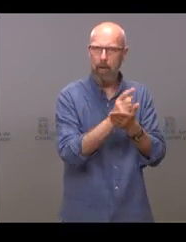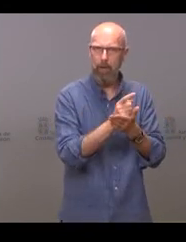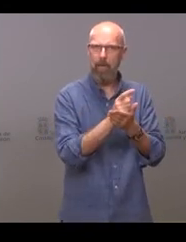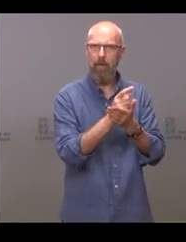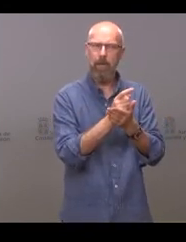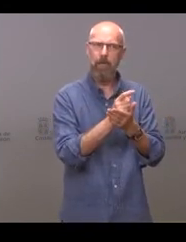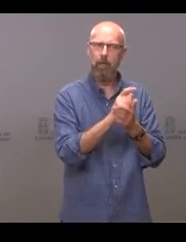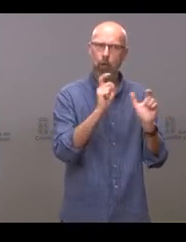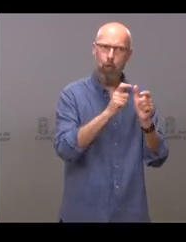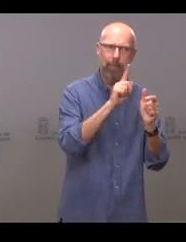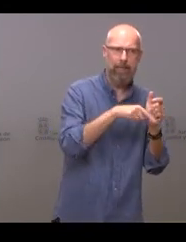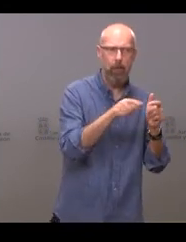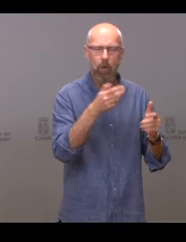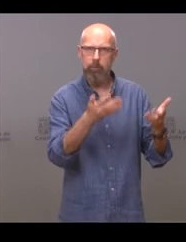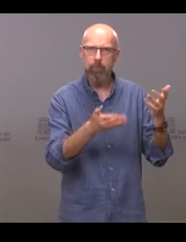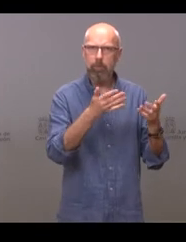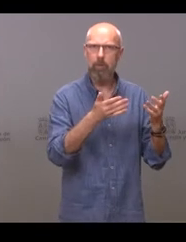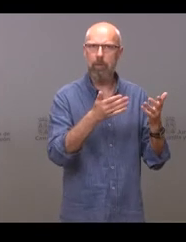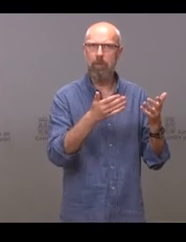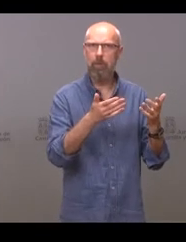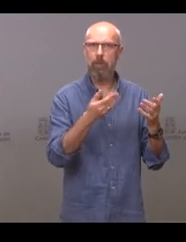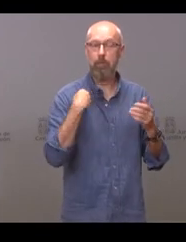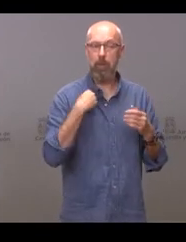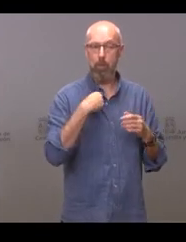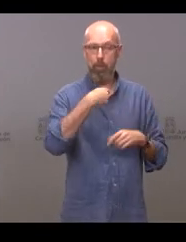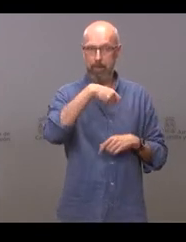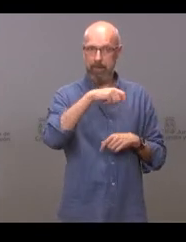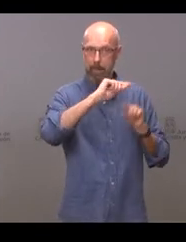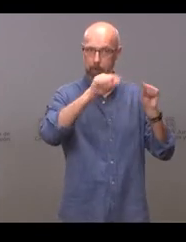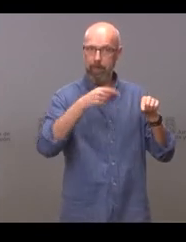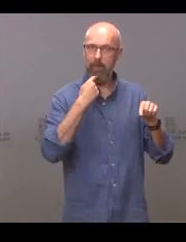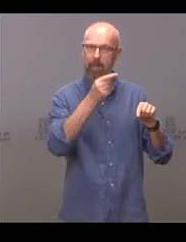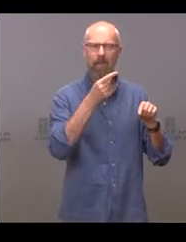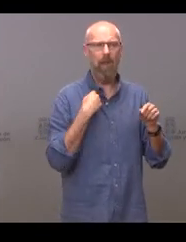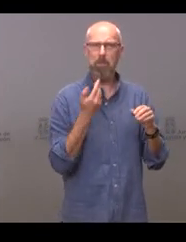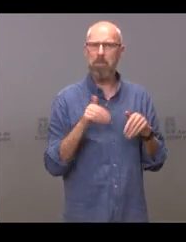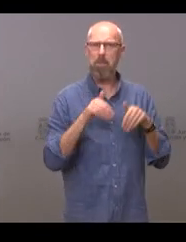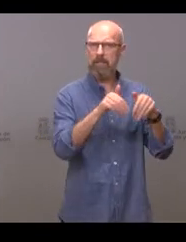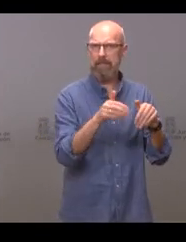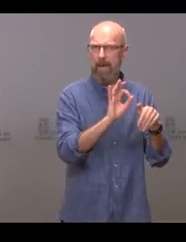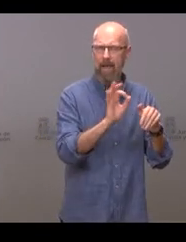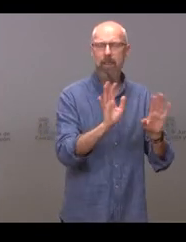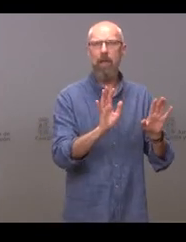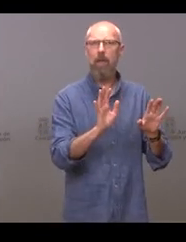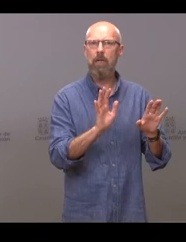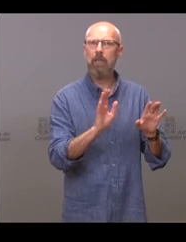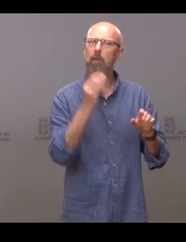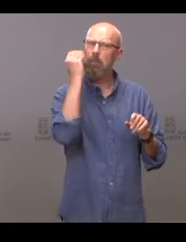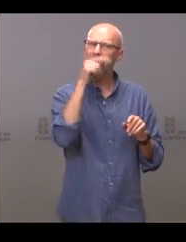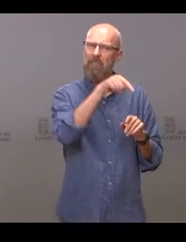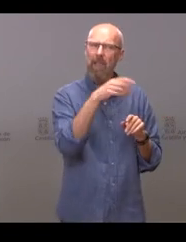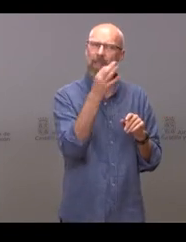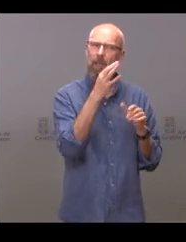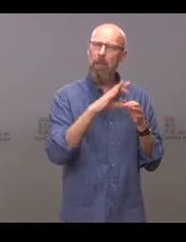se iba a celebrar bajo el actual presidente provincial ha dicho que no se va a presentar si considera que va a haber una